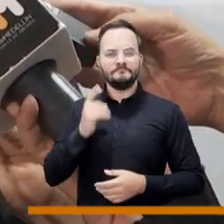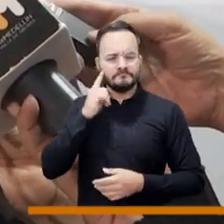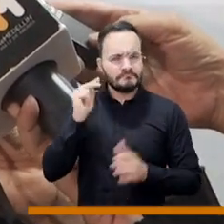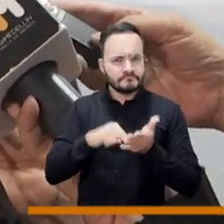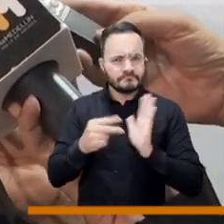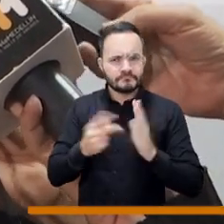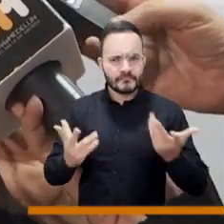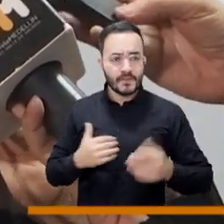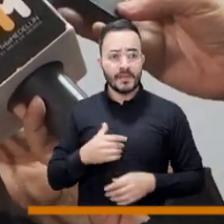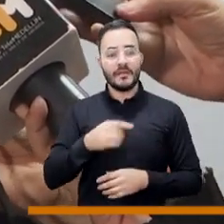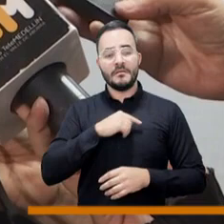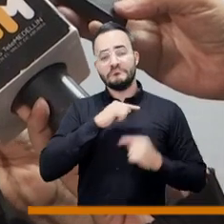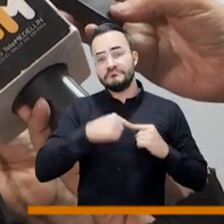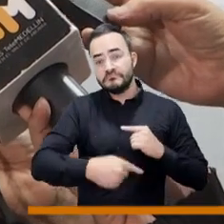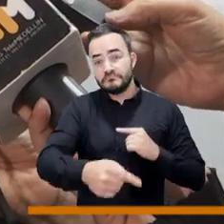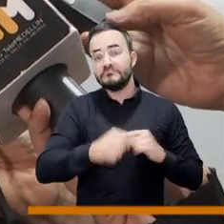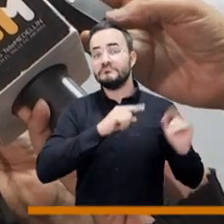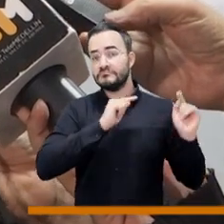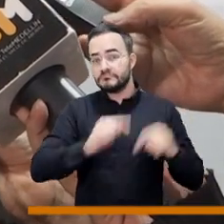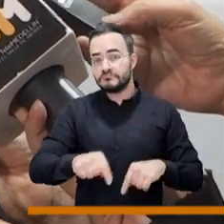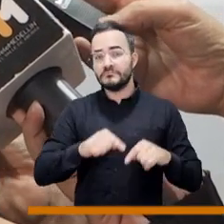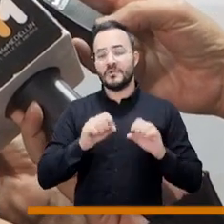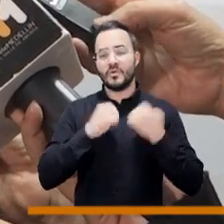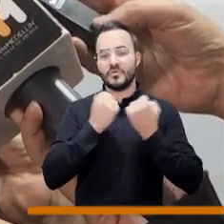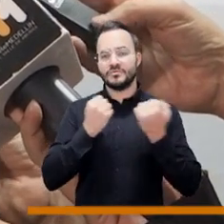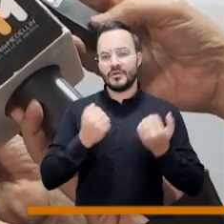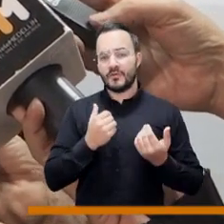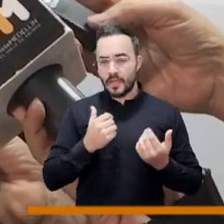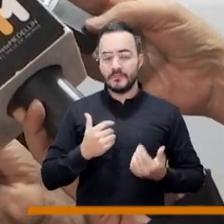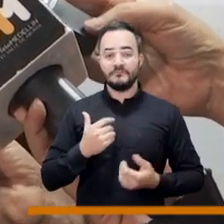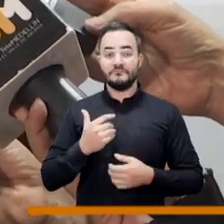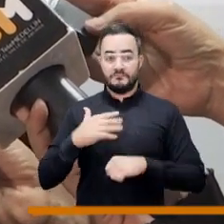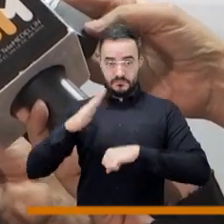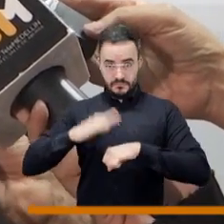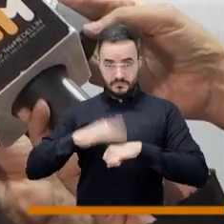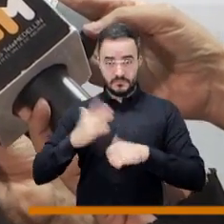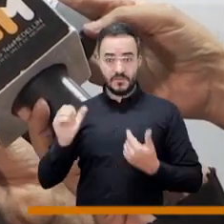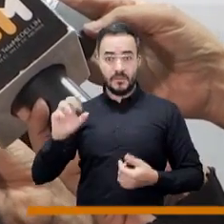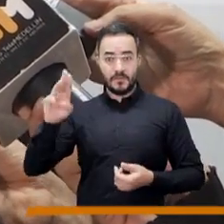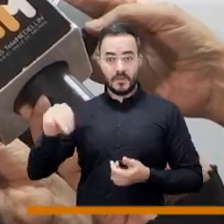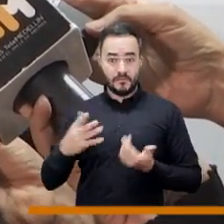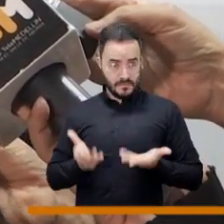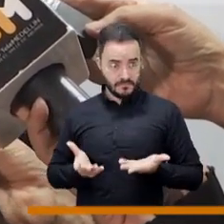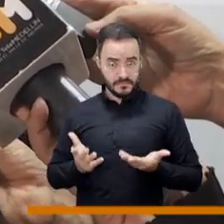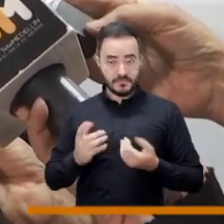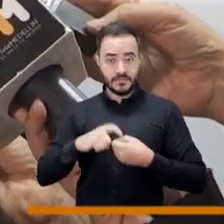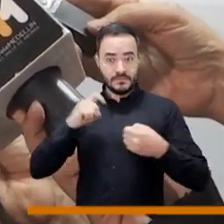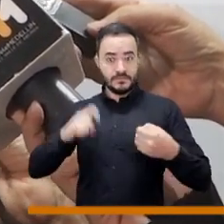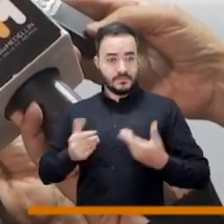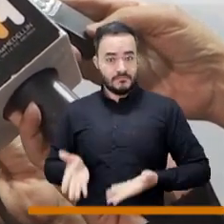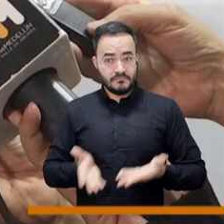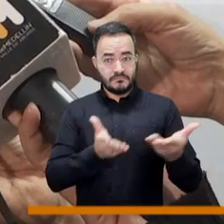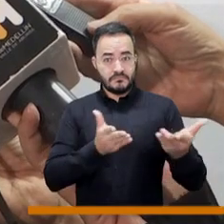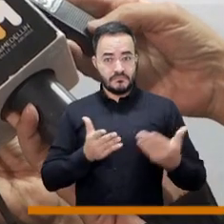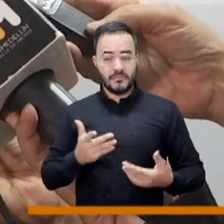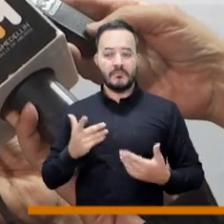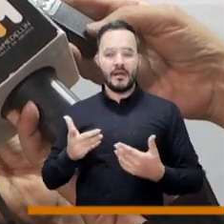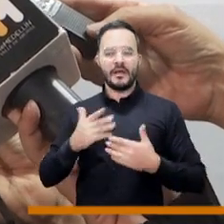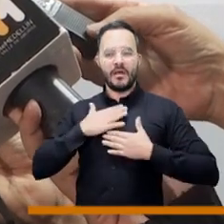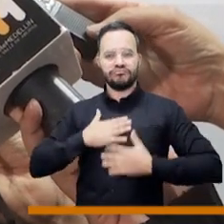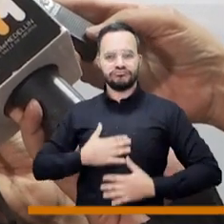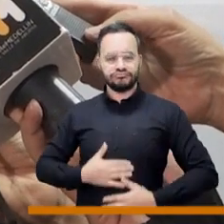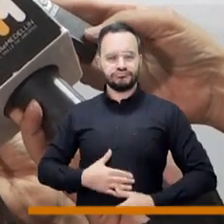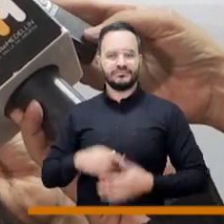eso? Implica que a este Consejo seguramente llegarán decisiones de permitir una enajenación para que